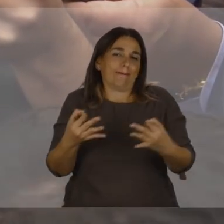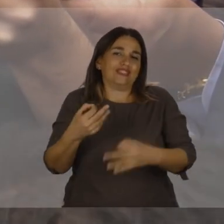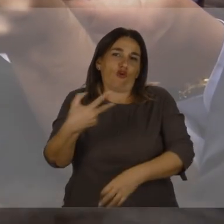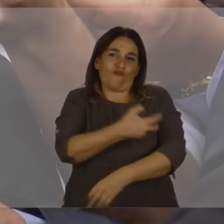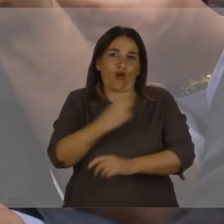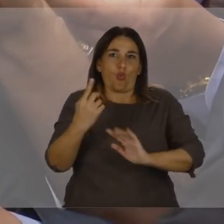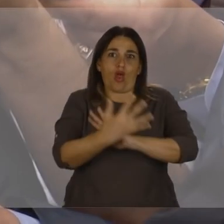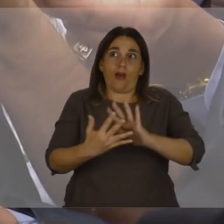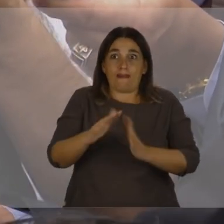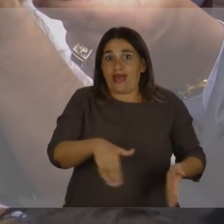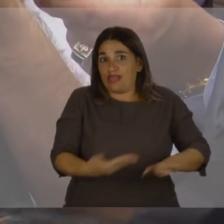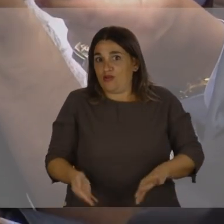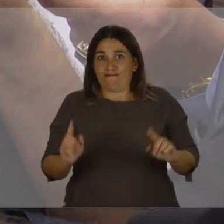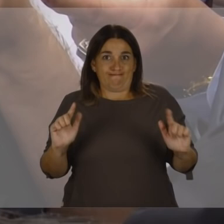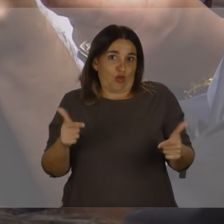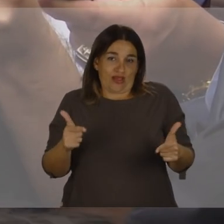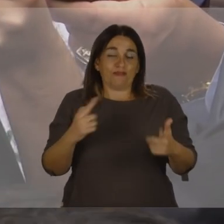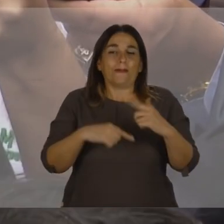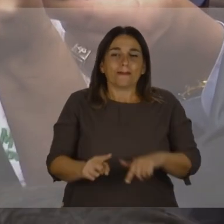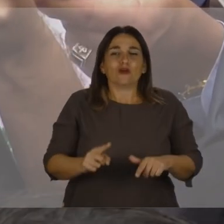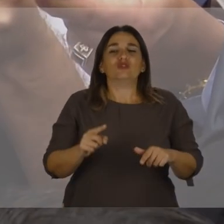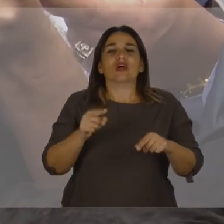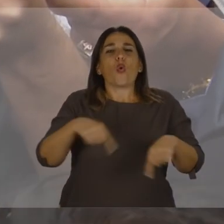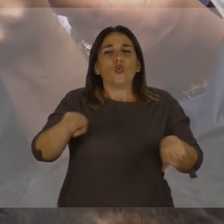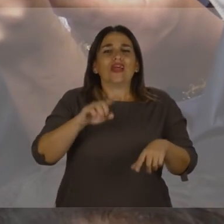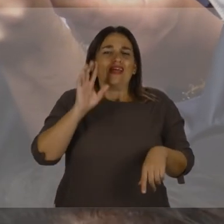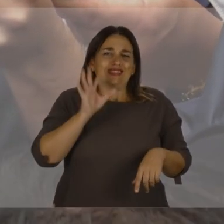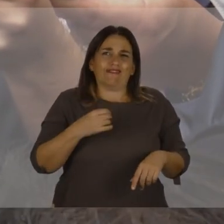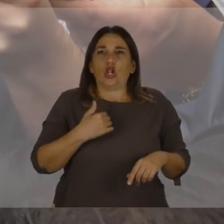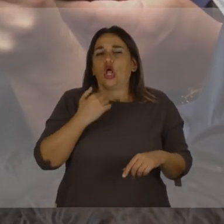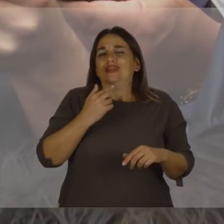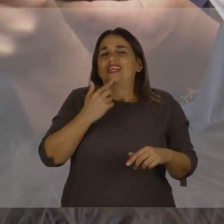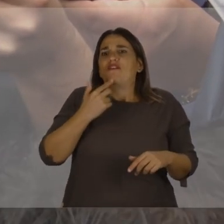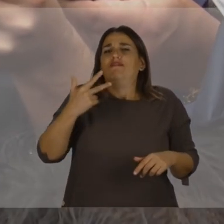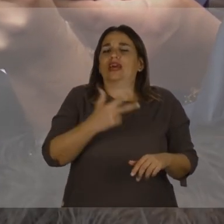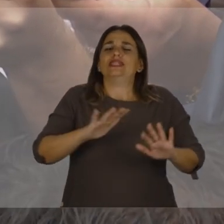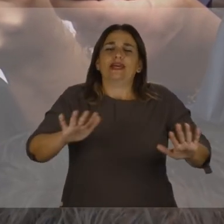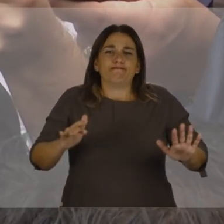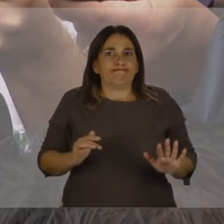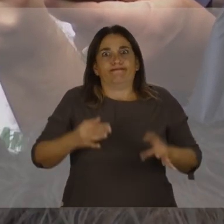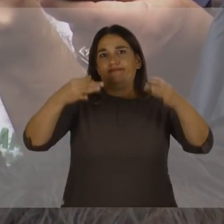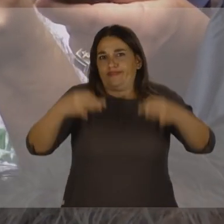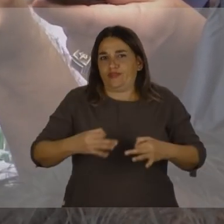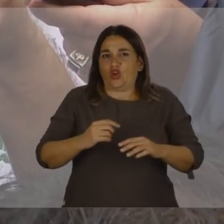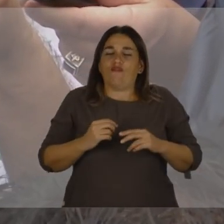de vacunas, hasta el día de hoy no lo tenemos. Con lo cual, ustedes saben que no me gusta dar fecha, así que